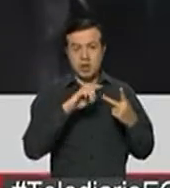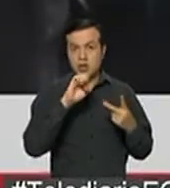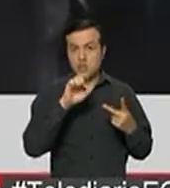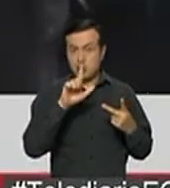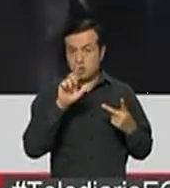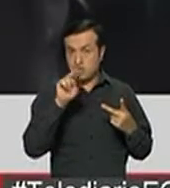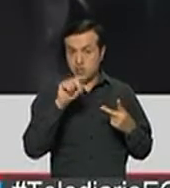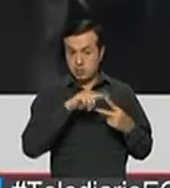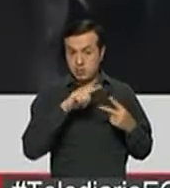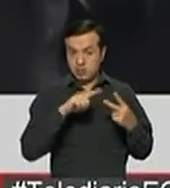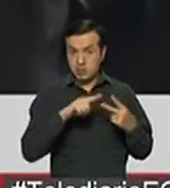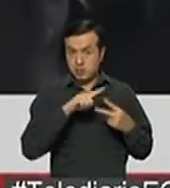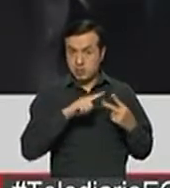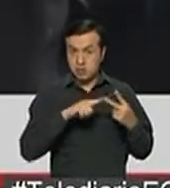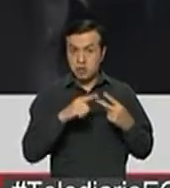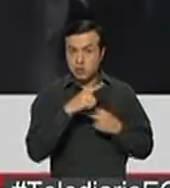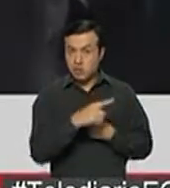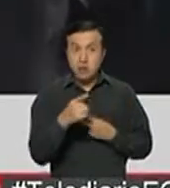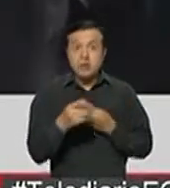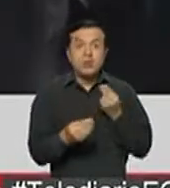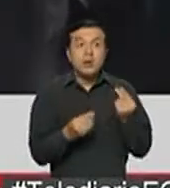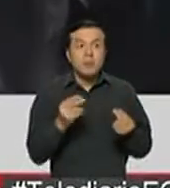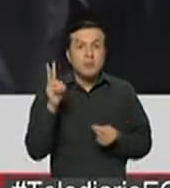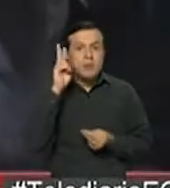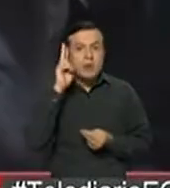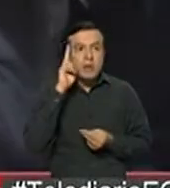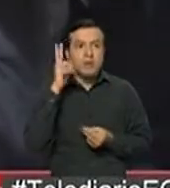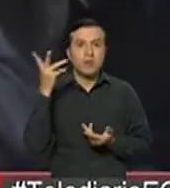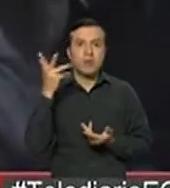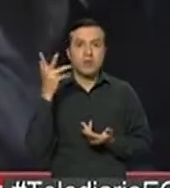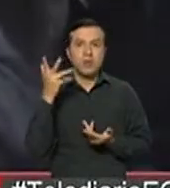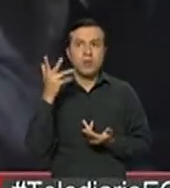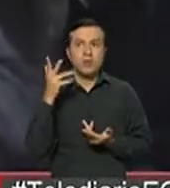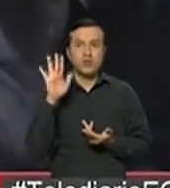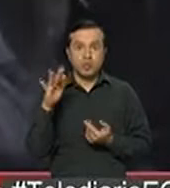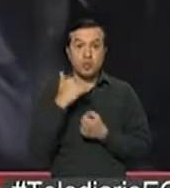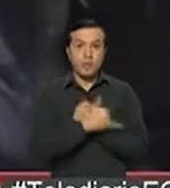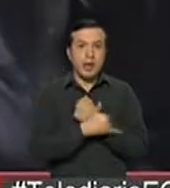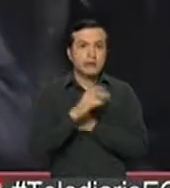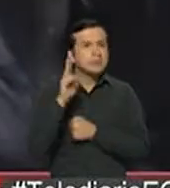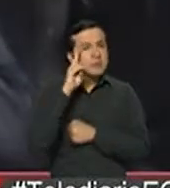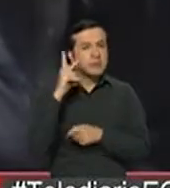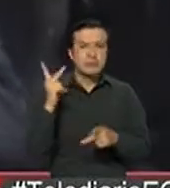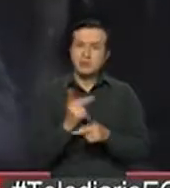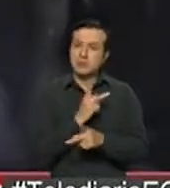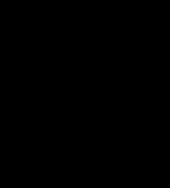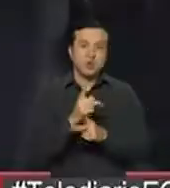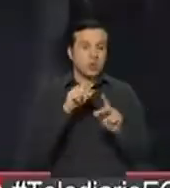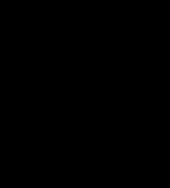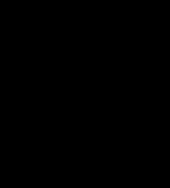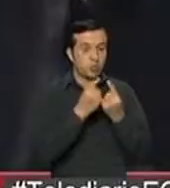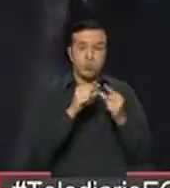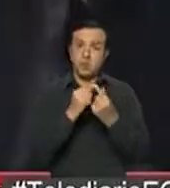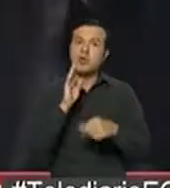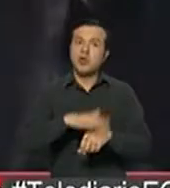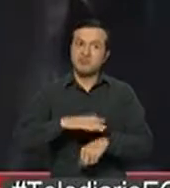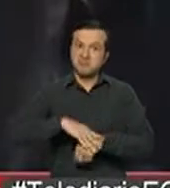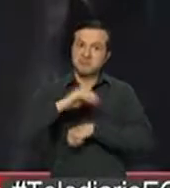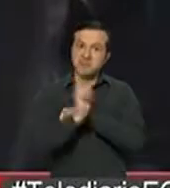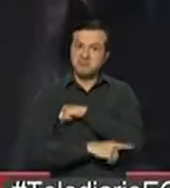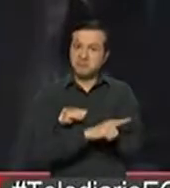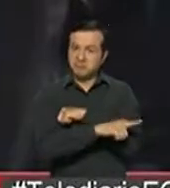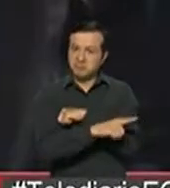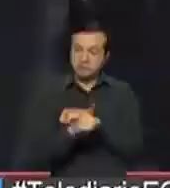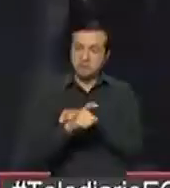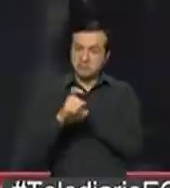que se dedican al tráfico ilícito en su país. Estos grupos tienen que ser responsabilizados, como también